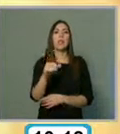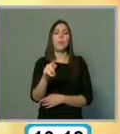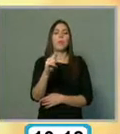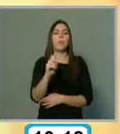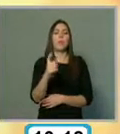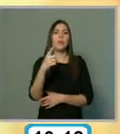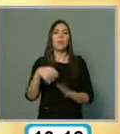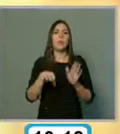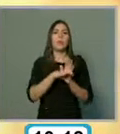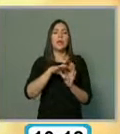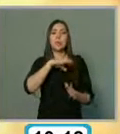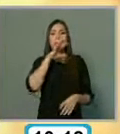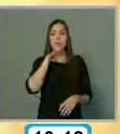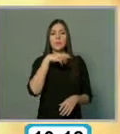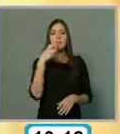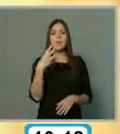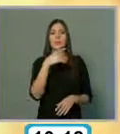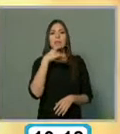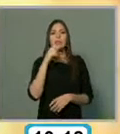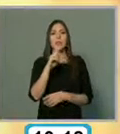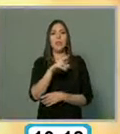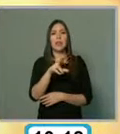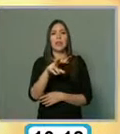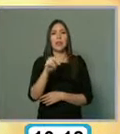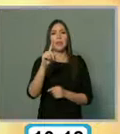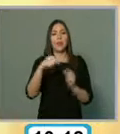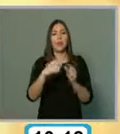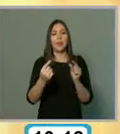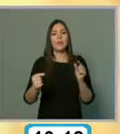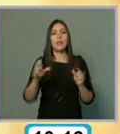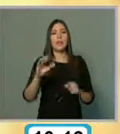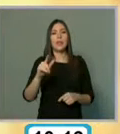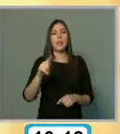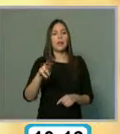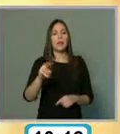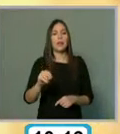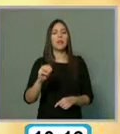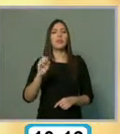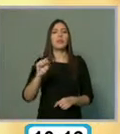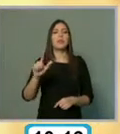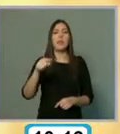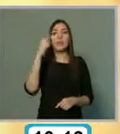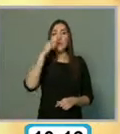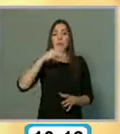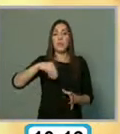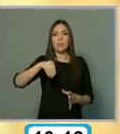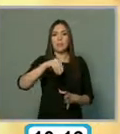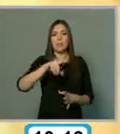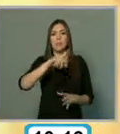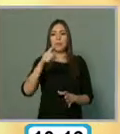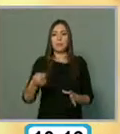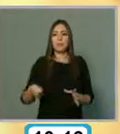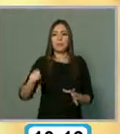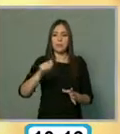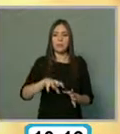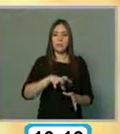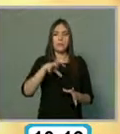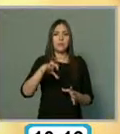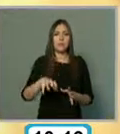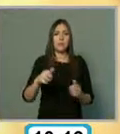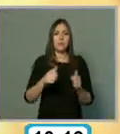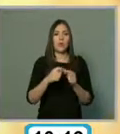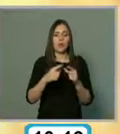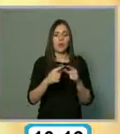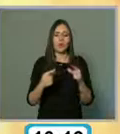un cuarto de cebolla, 3 chiles serranos, una ramita de cilantro, sal y pimienta al gusto. Y para servir vamos a